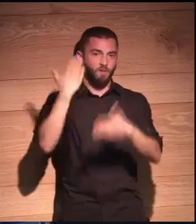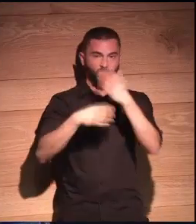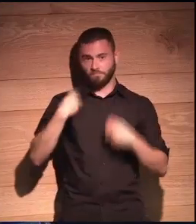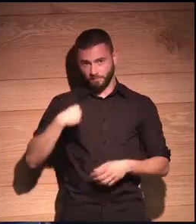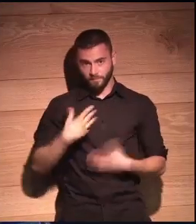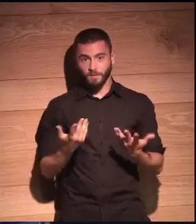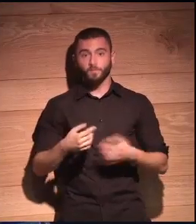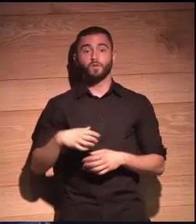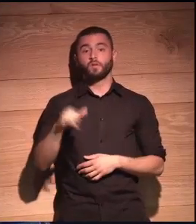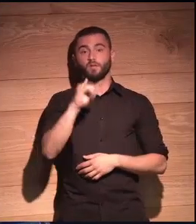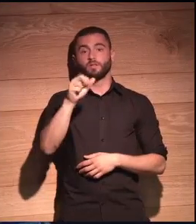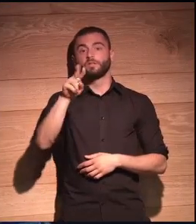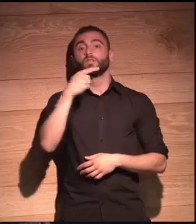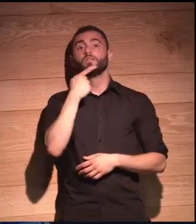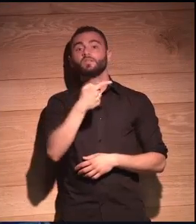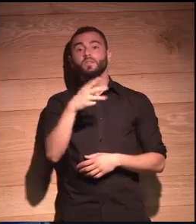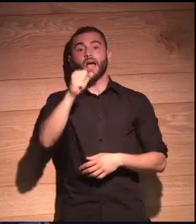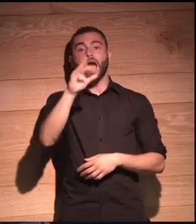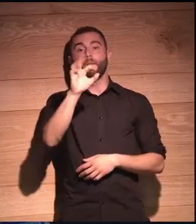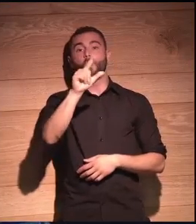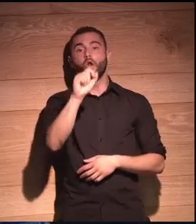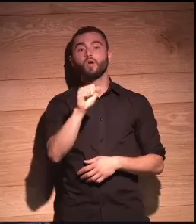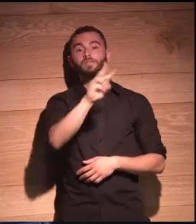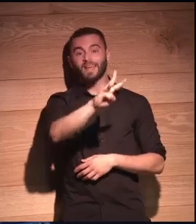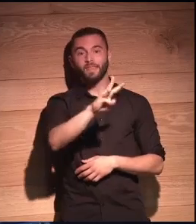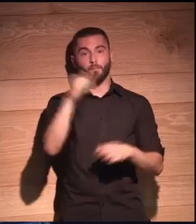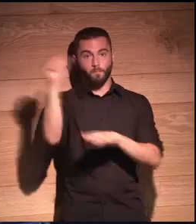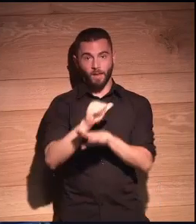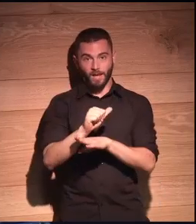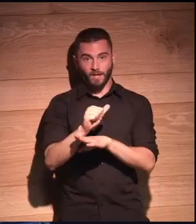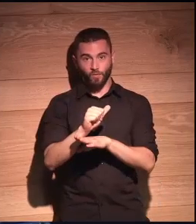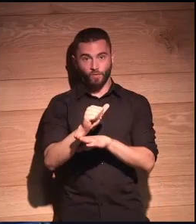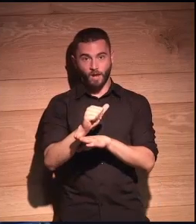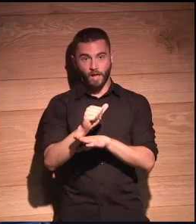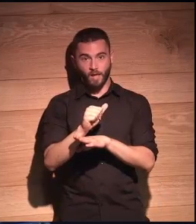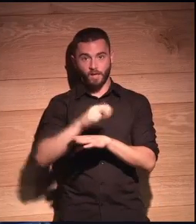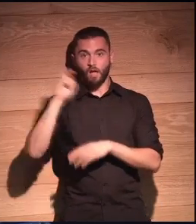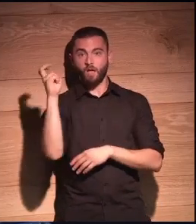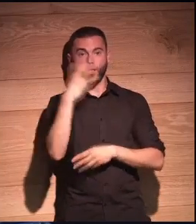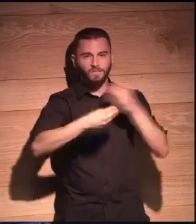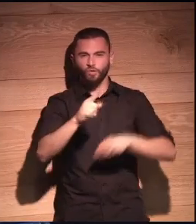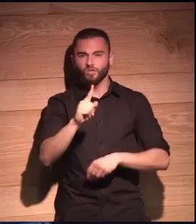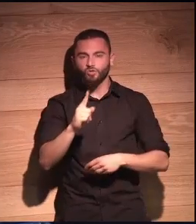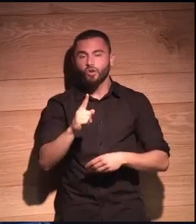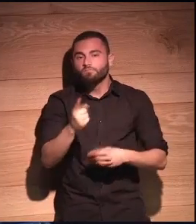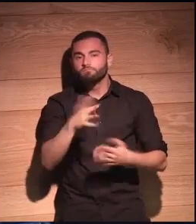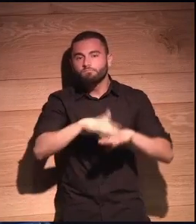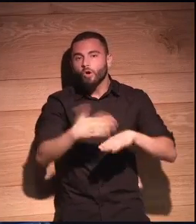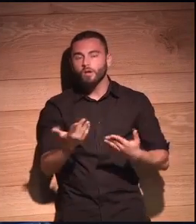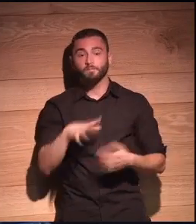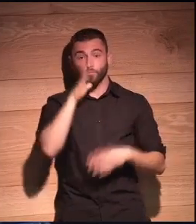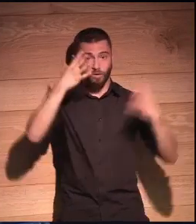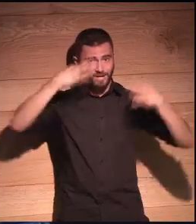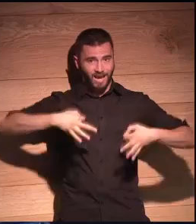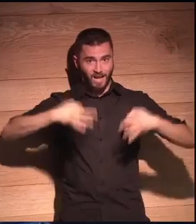Antes Javier decía, bueno, es que Apolo 13 es la película y a lo mejor, ¿por qué no se han hecho otras? La realidad es que